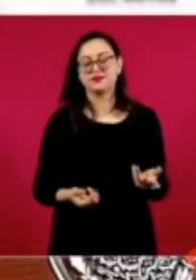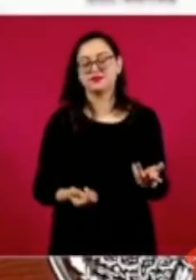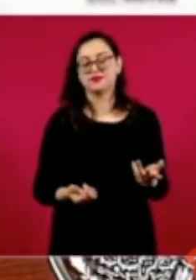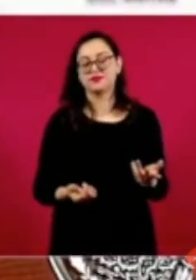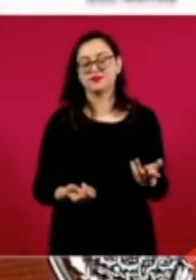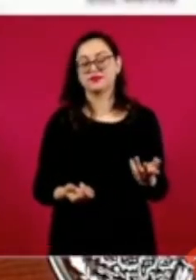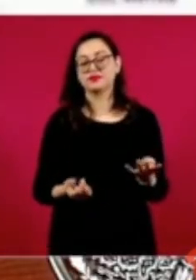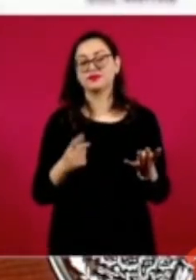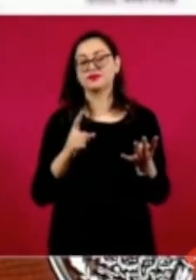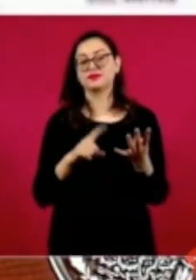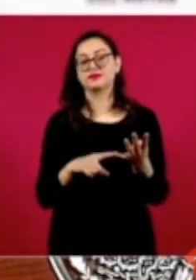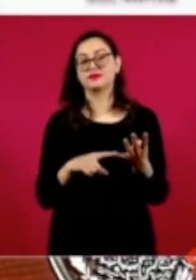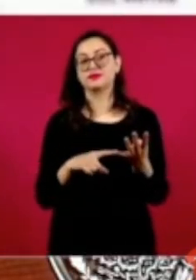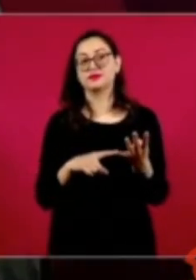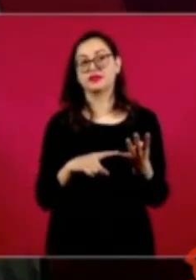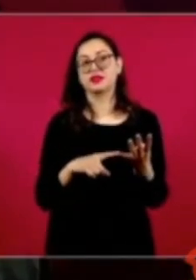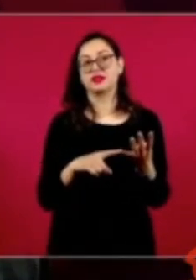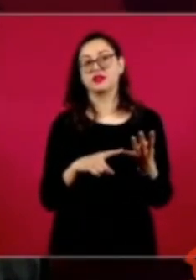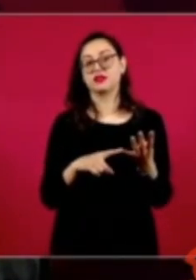el